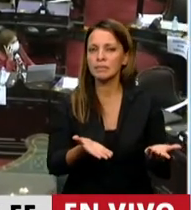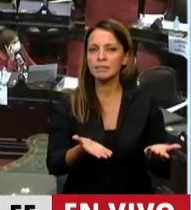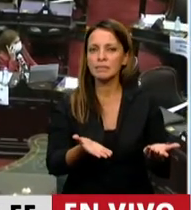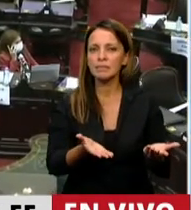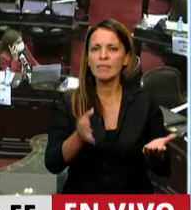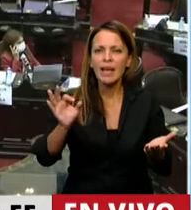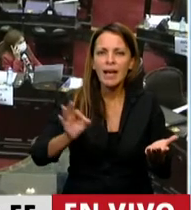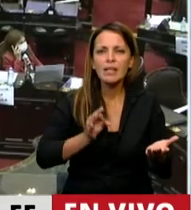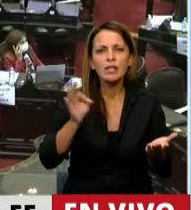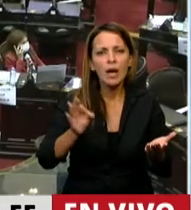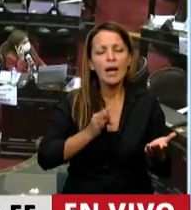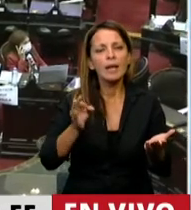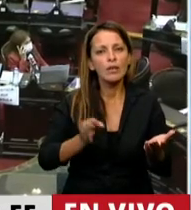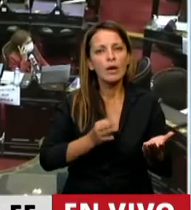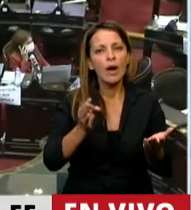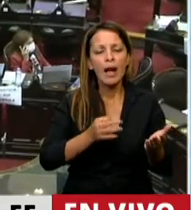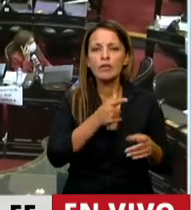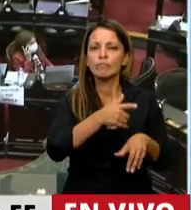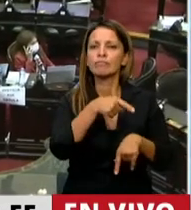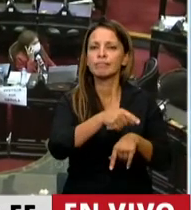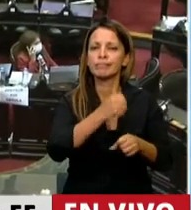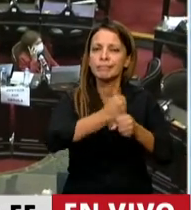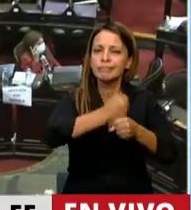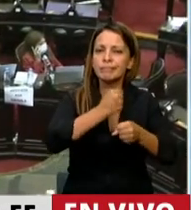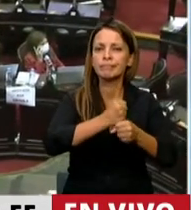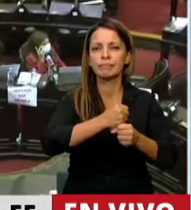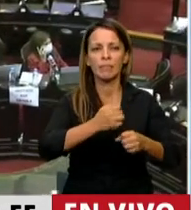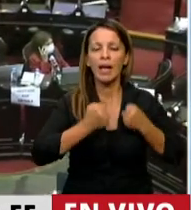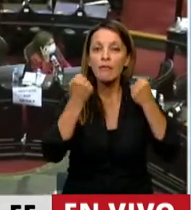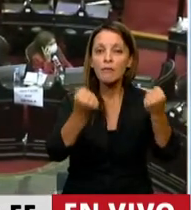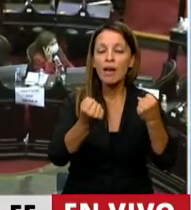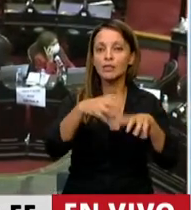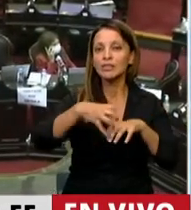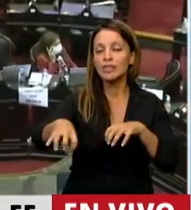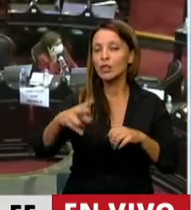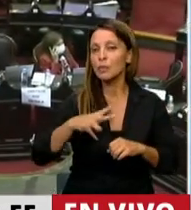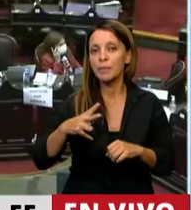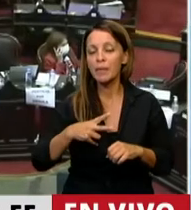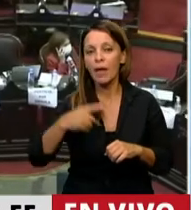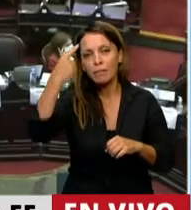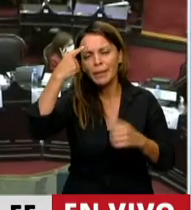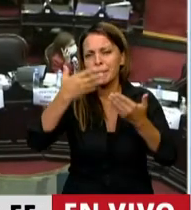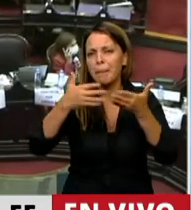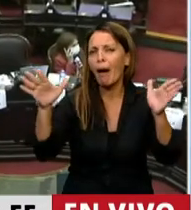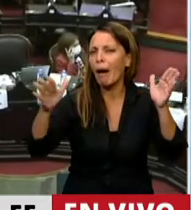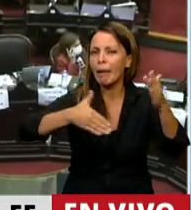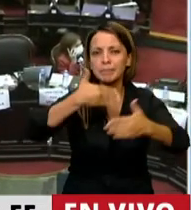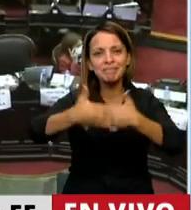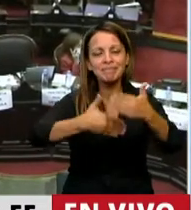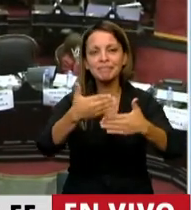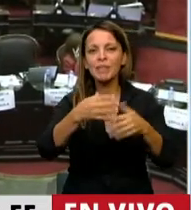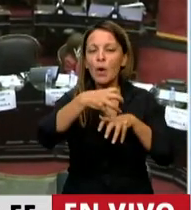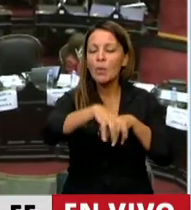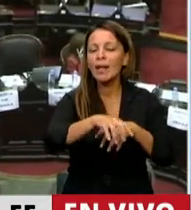estas décadas de producción, de inversiones, de esfuerzo de un sector privado con mente avanzada en un área